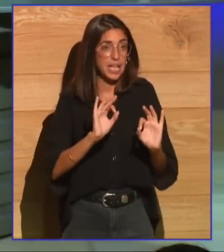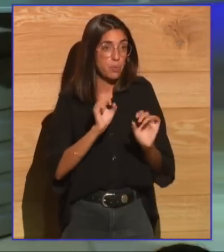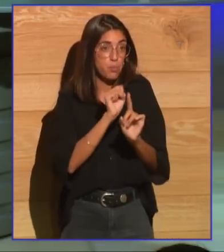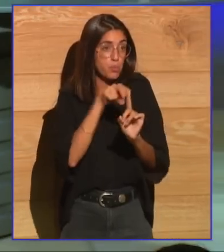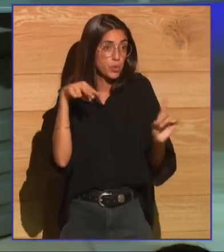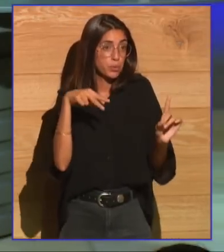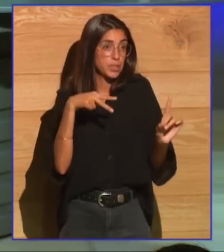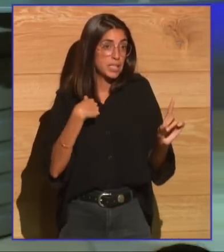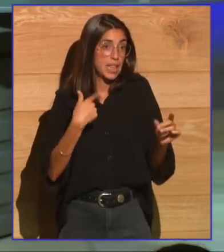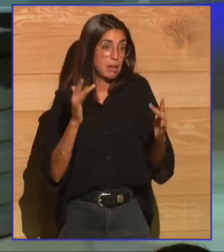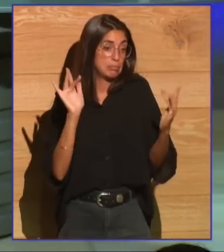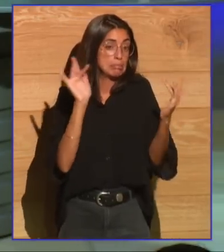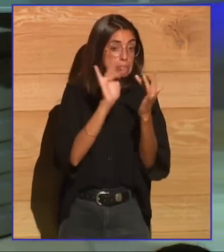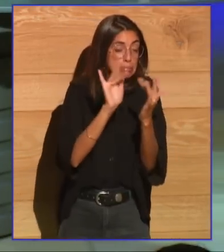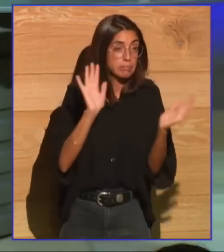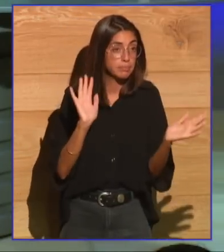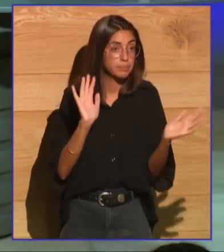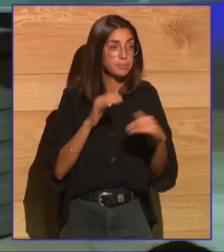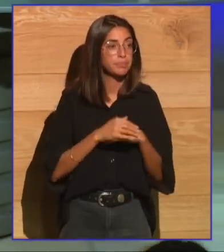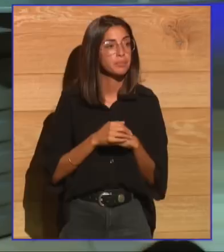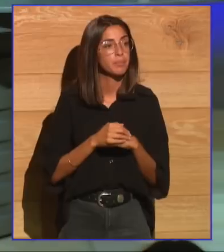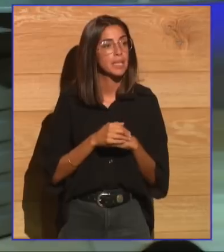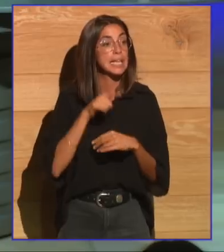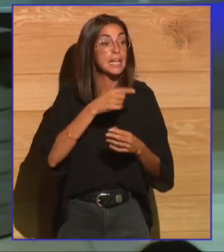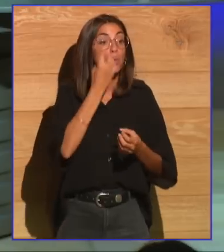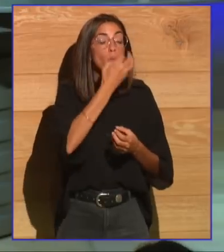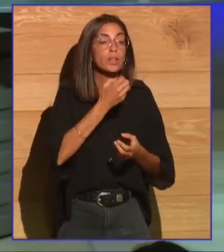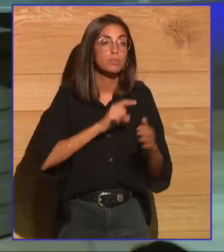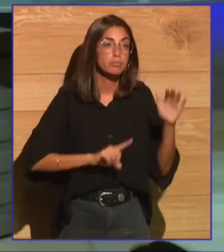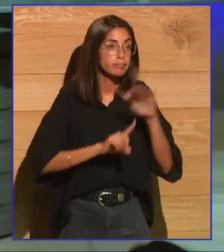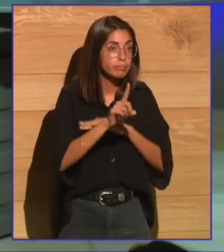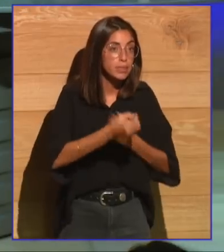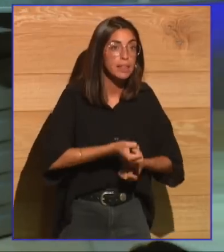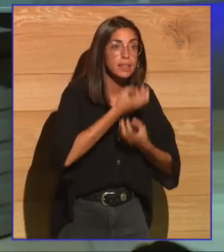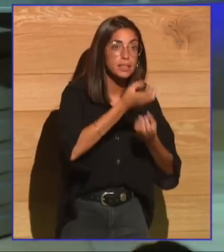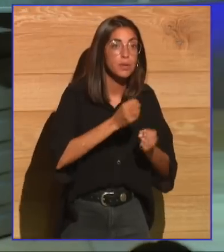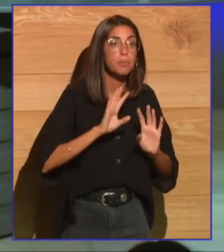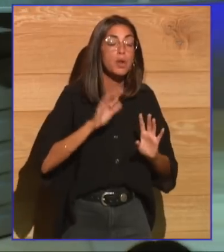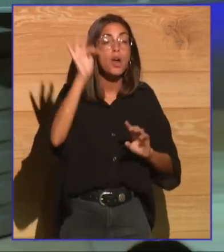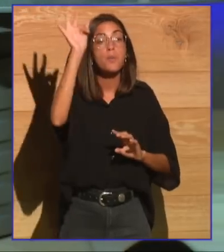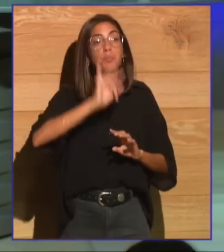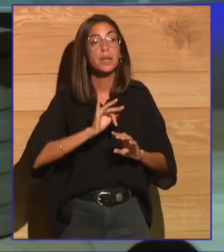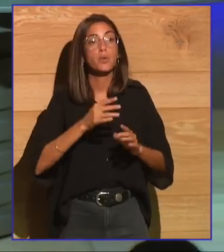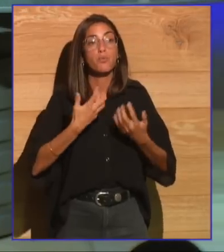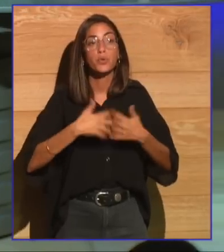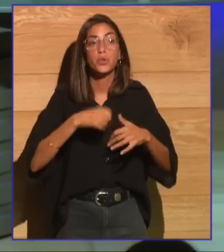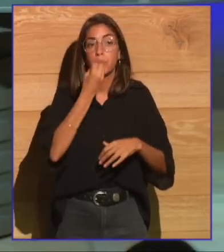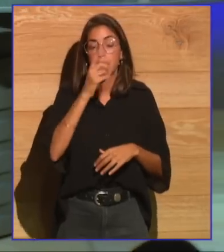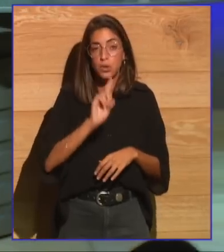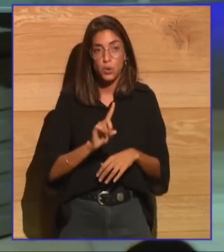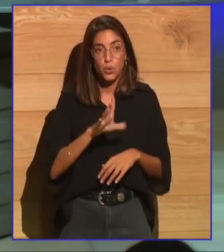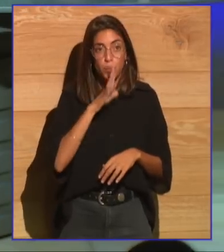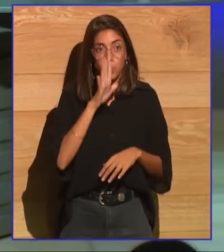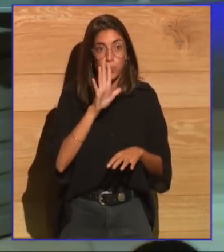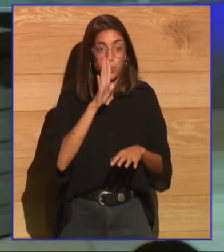afinidades en fin y el desarrolla este cuento sucede que la biblia no funcionó particularmente bien aunque sí recuperó toda la inversión